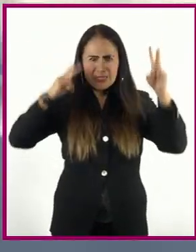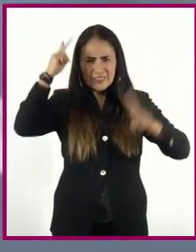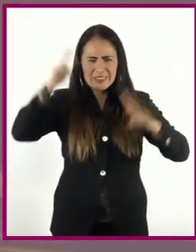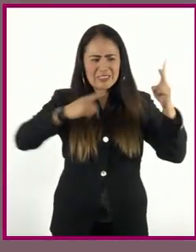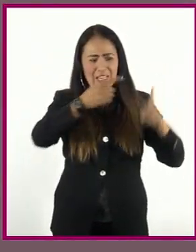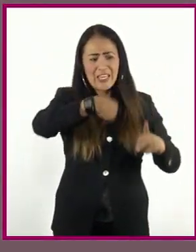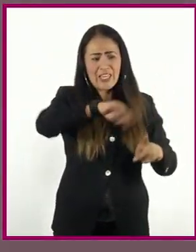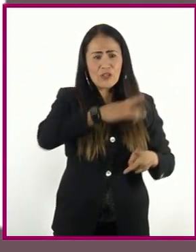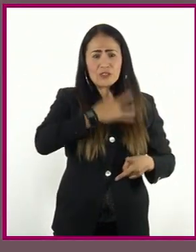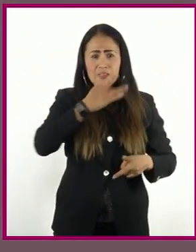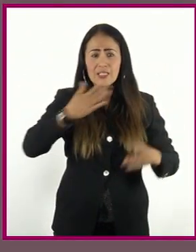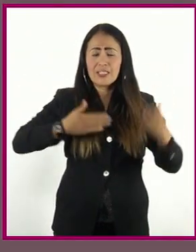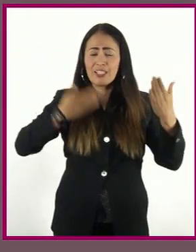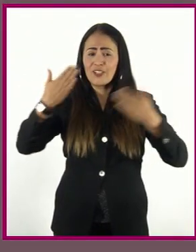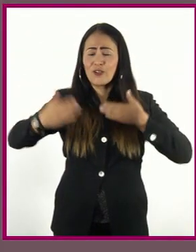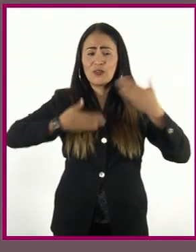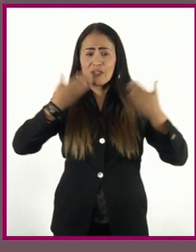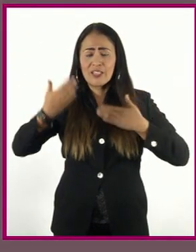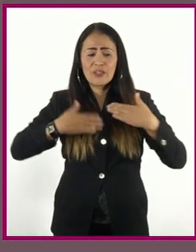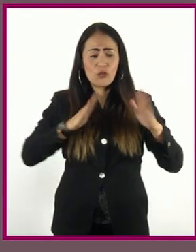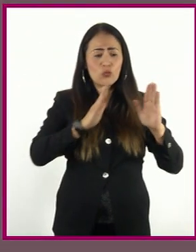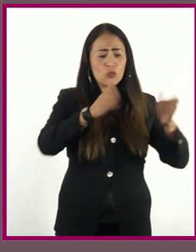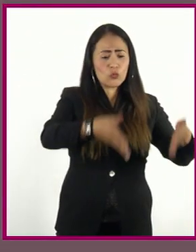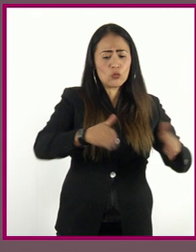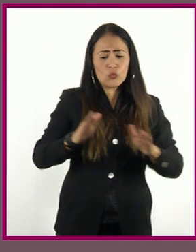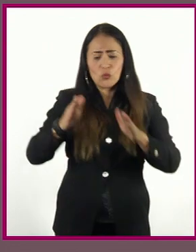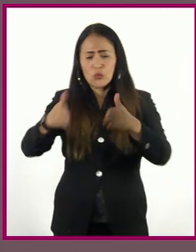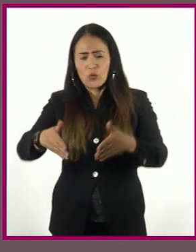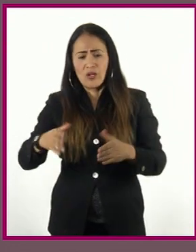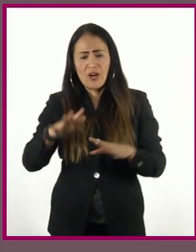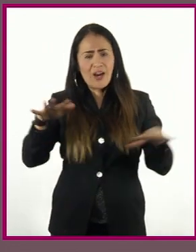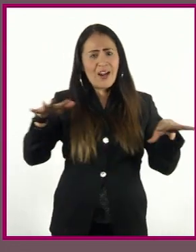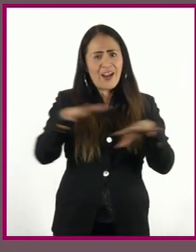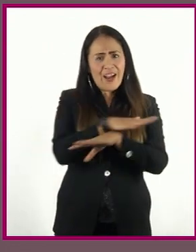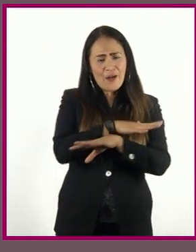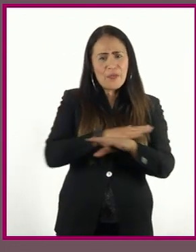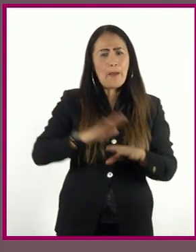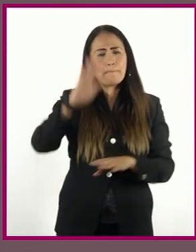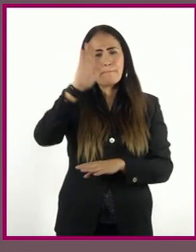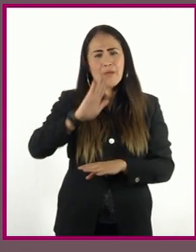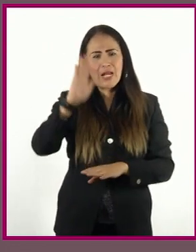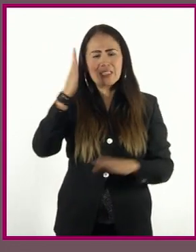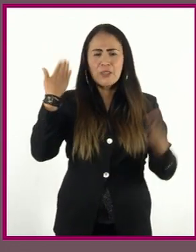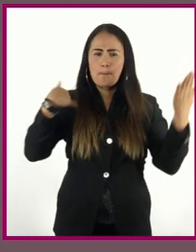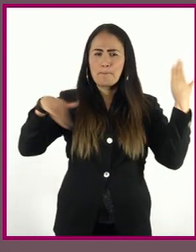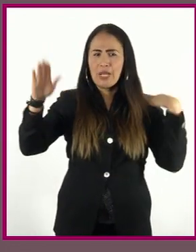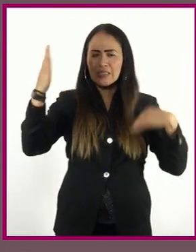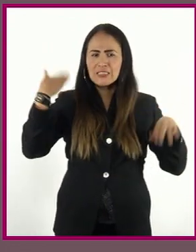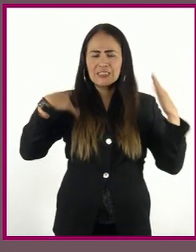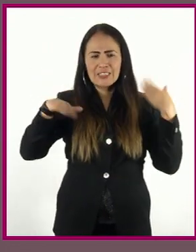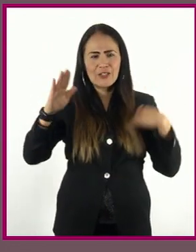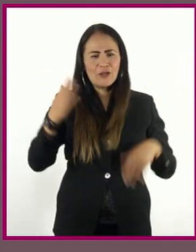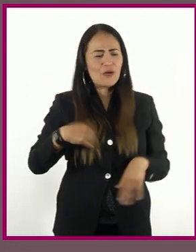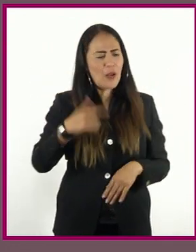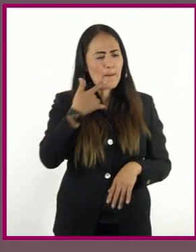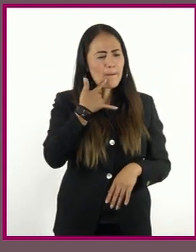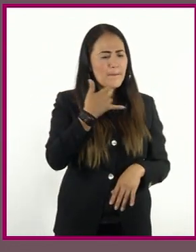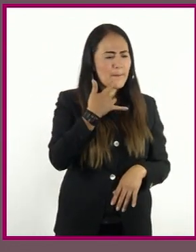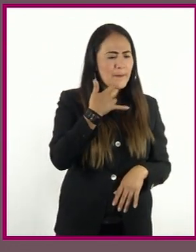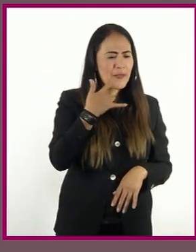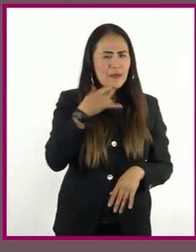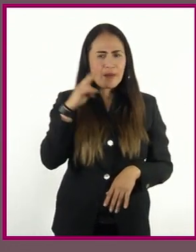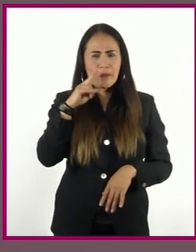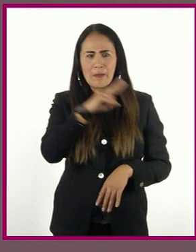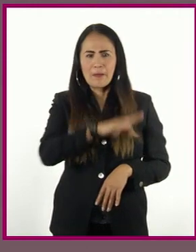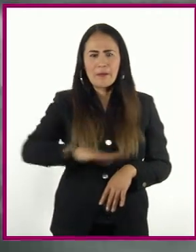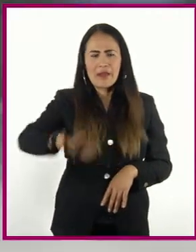alegría. Al cementerio convierte, en solaz, en un paseo, y hallar procura recreo en la